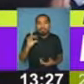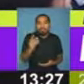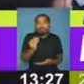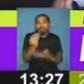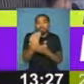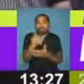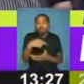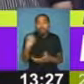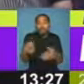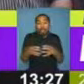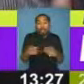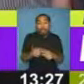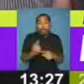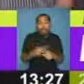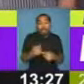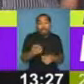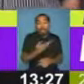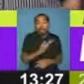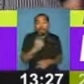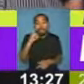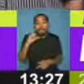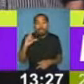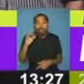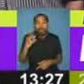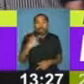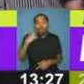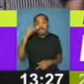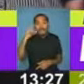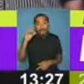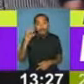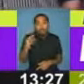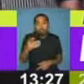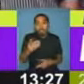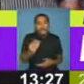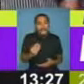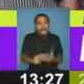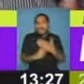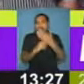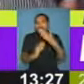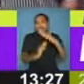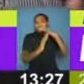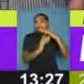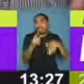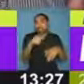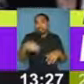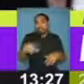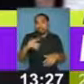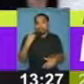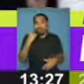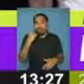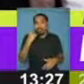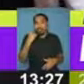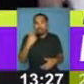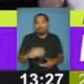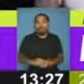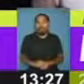el ingeniero Rolly Ficoseco, que está liderando un proceso también y que seguramente va a reivindicar a nuestro